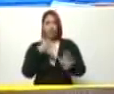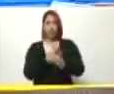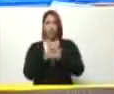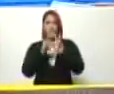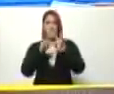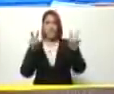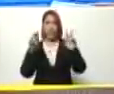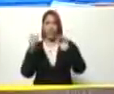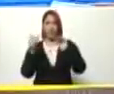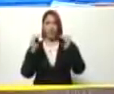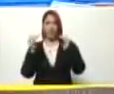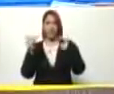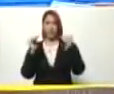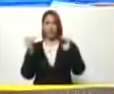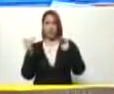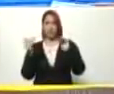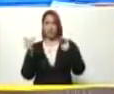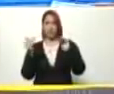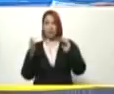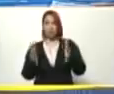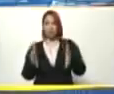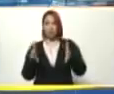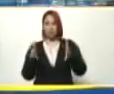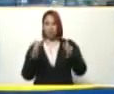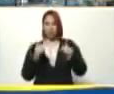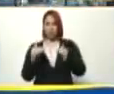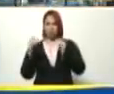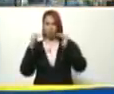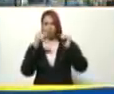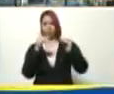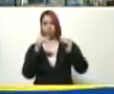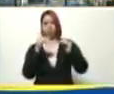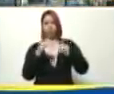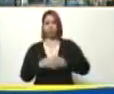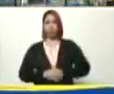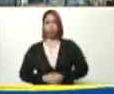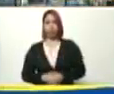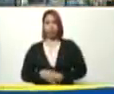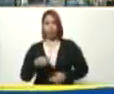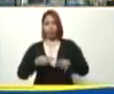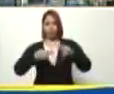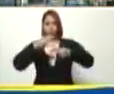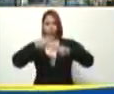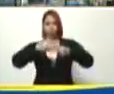la estabilidad ganada, conquistada, construida.